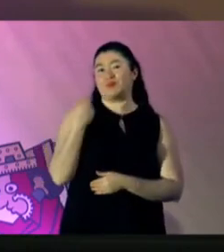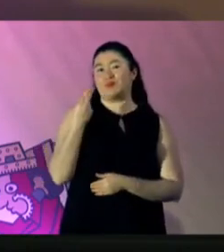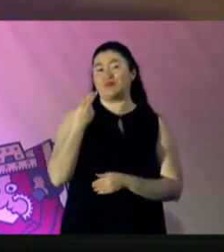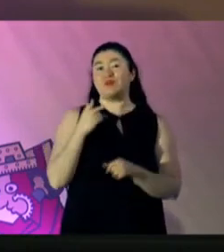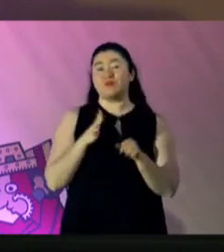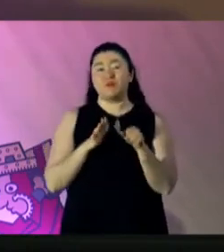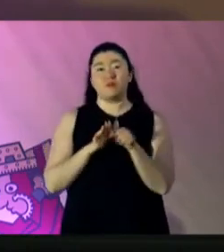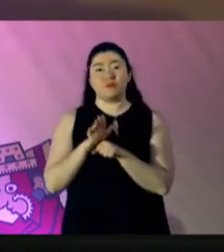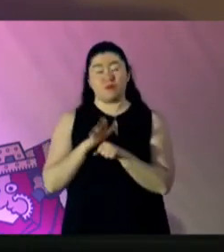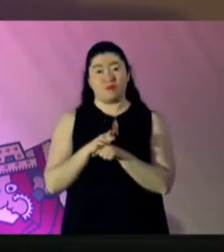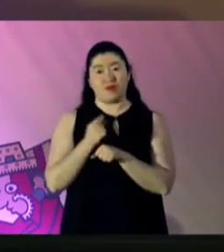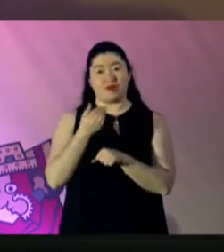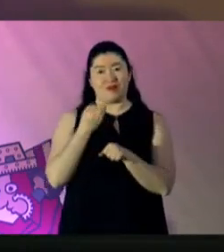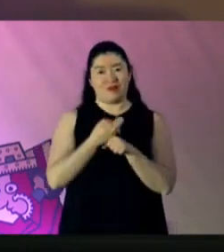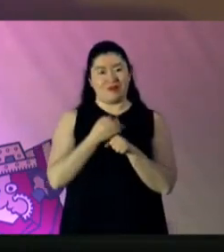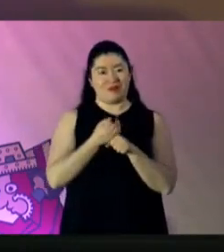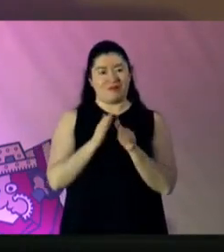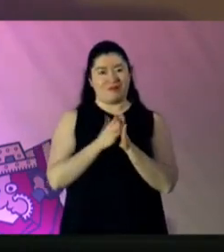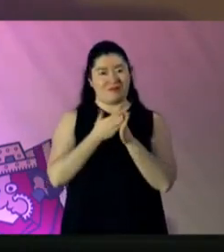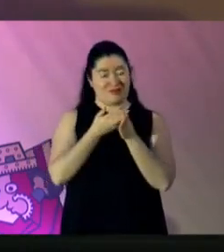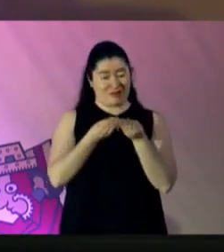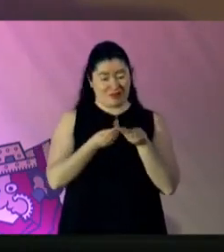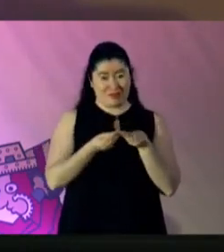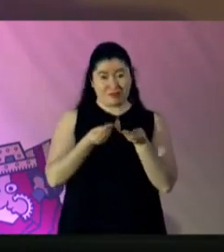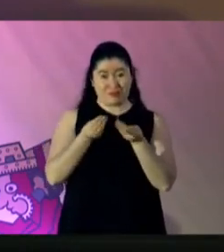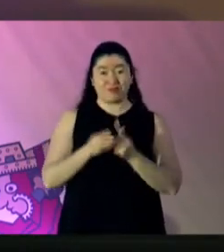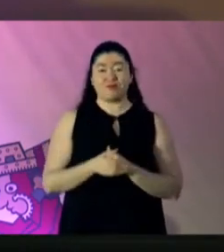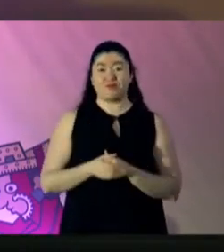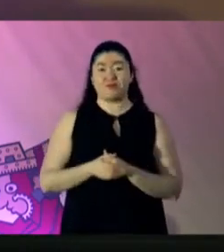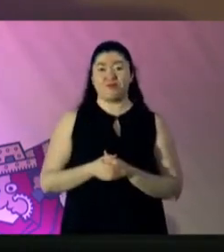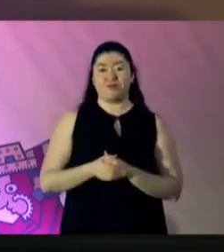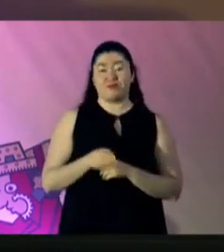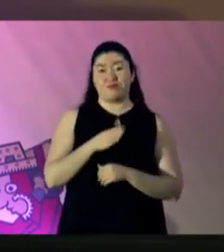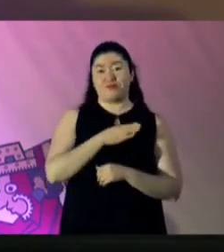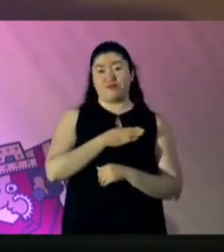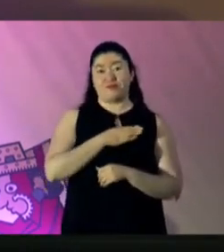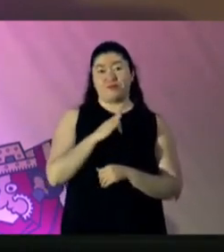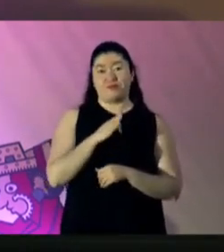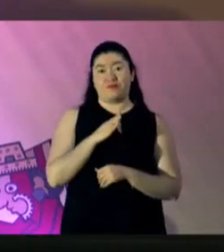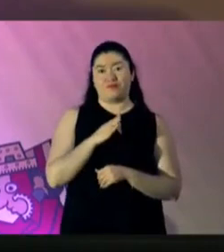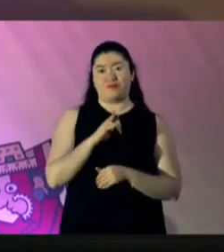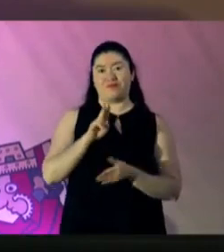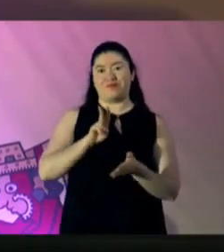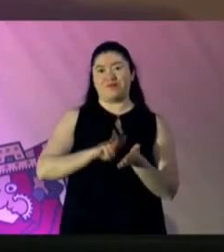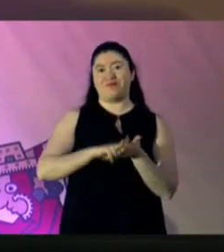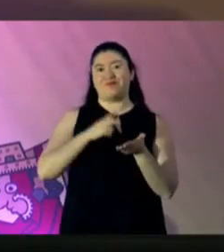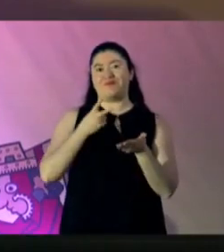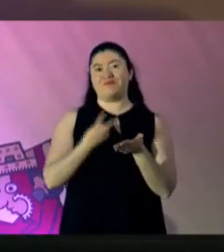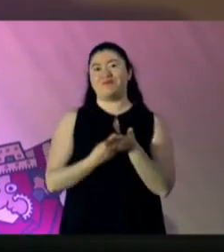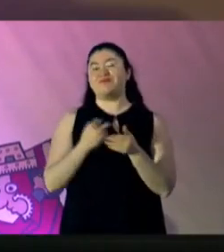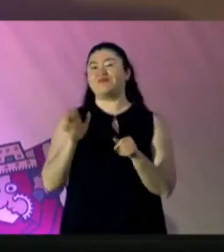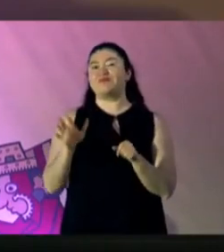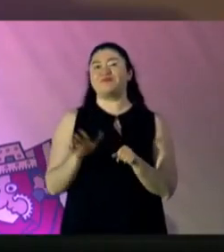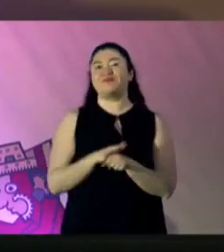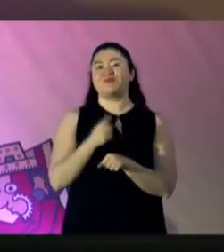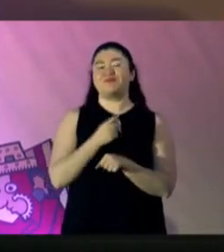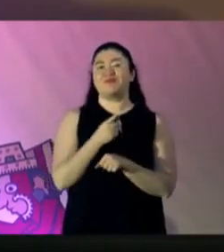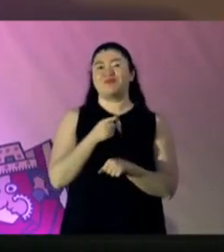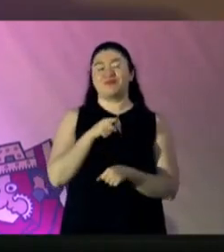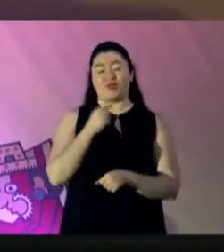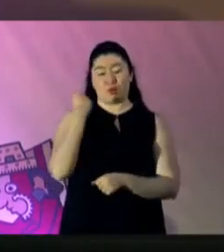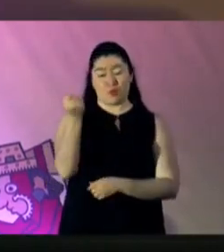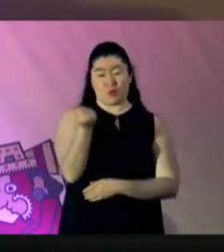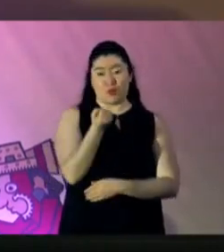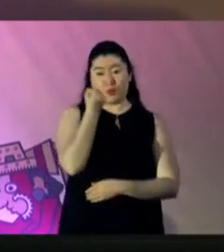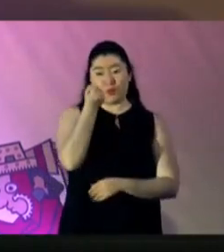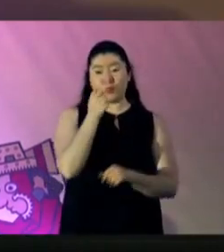la oportunidad de publicar este pequeño librito y pues todavía doblemente privilegiado por haber tenido la fortuna